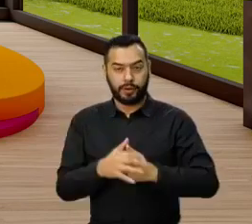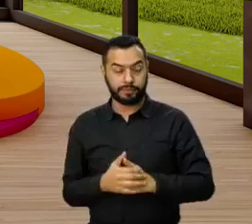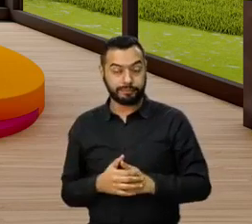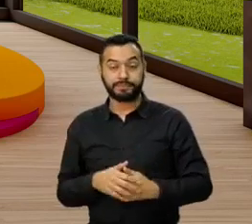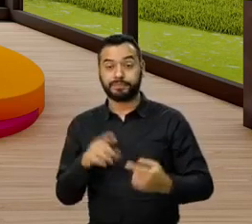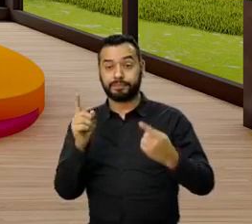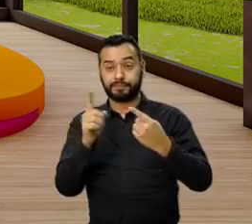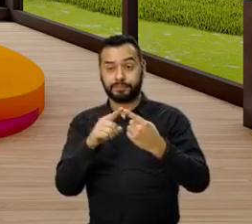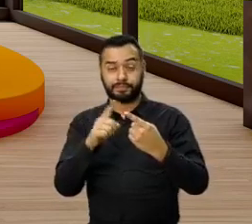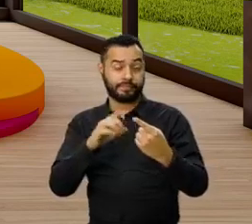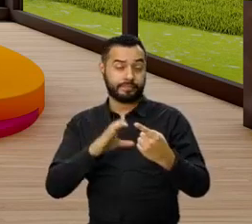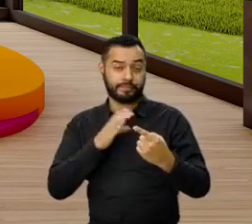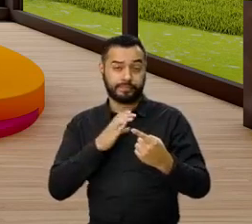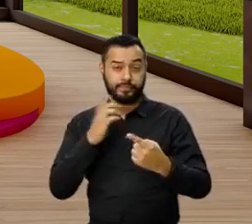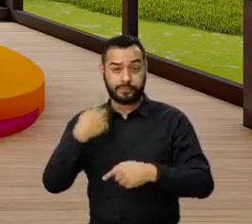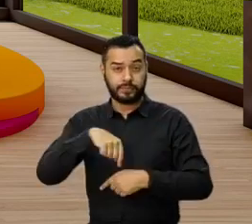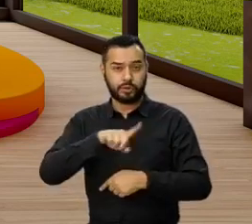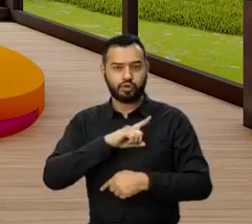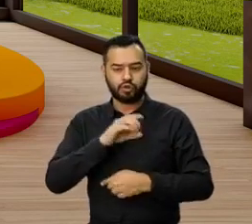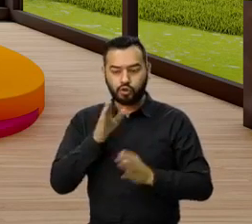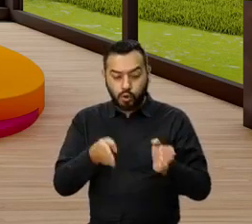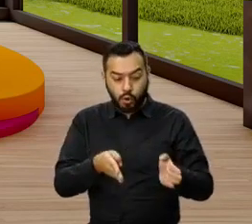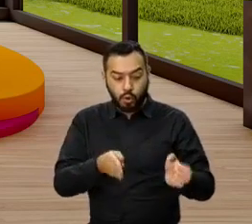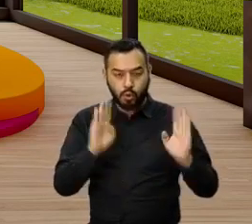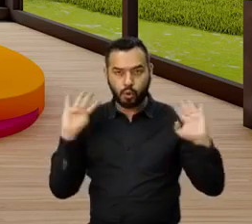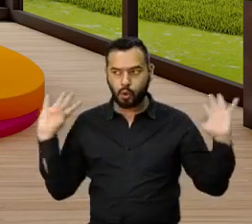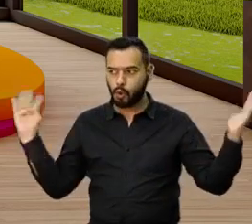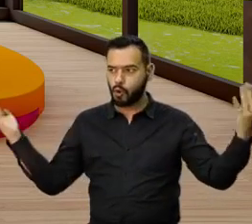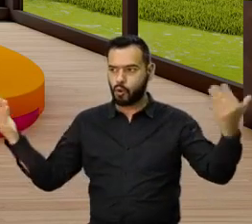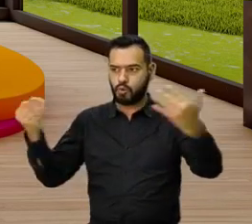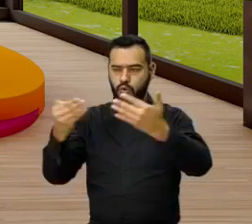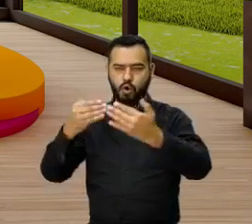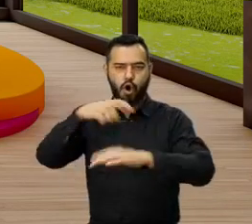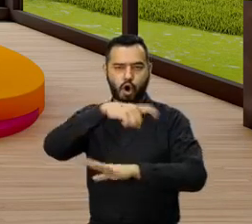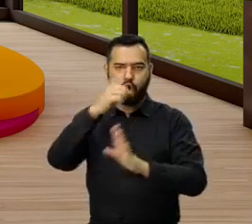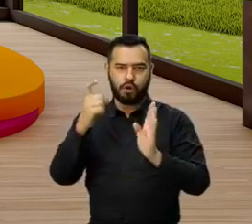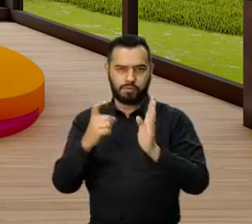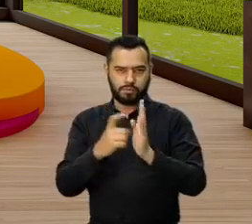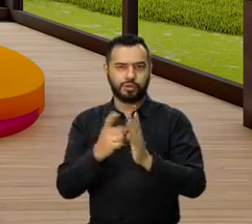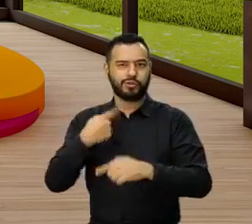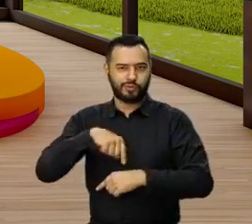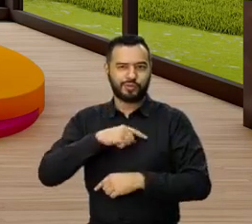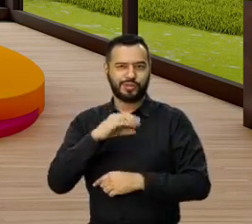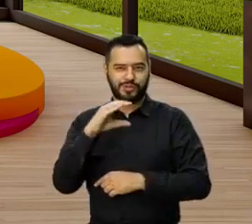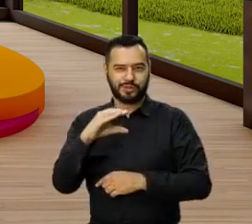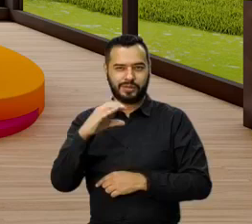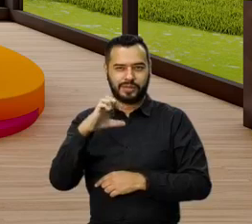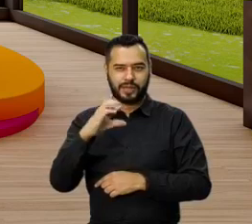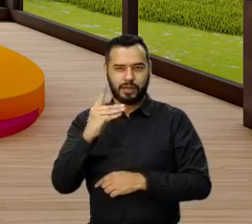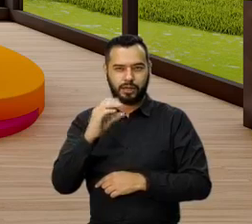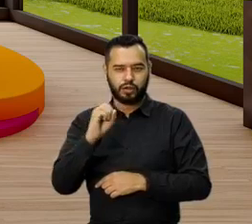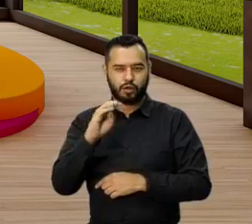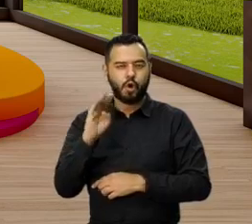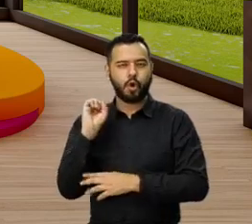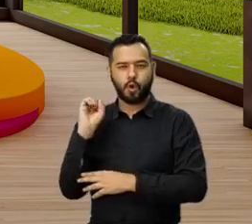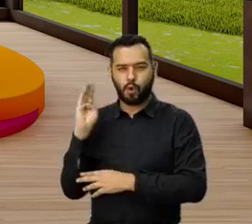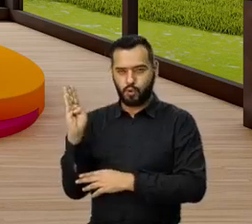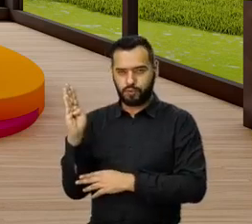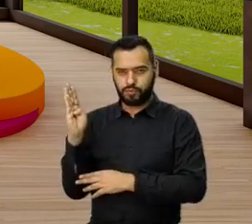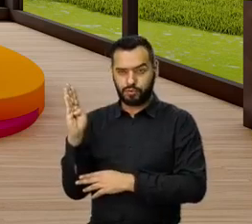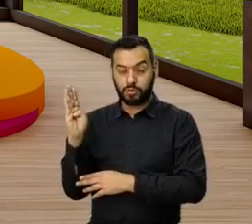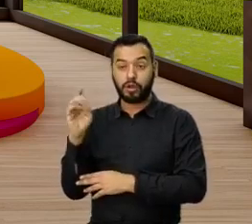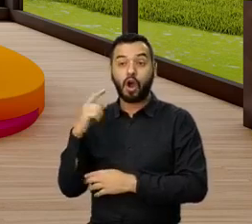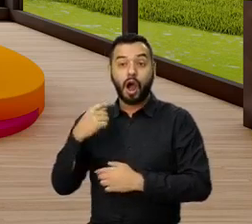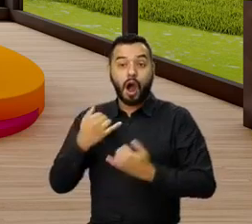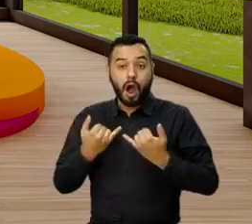primera característica que nosotros tenemos es que somos un conjunto completamente cerrado y hacemos honor a nuestro nombre cedro monte club presidencial en este